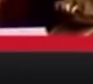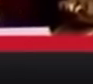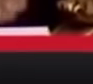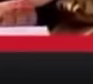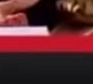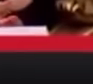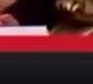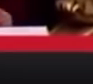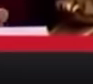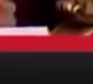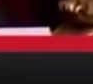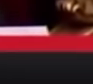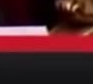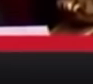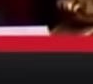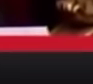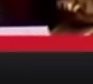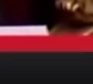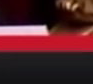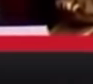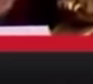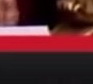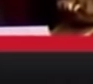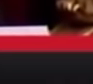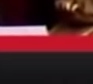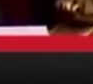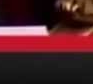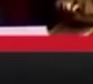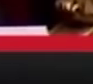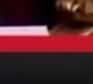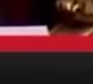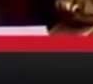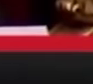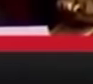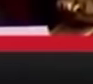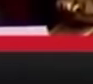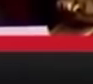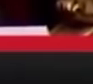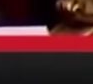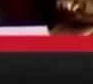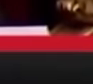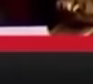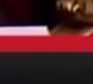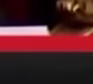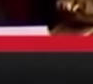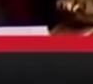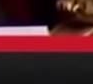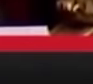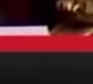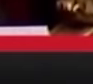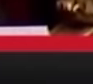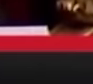relación con IDL Reporteros y que efectivamente han formado parte de la gestión anterior. Han habido